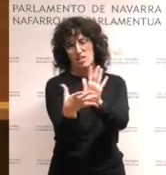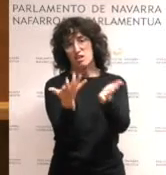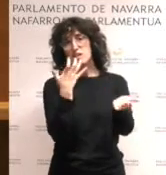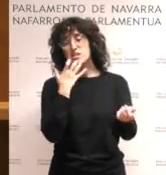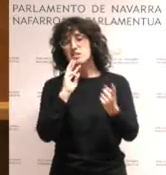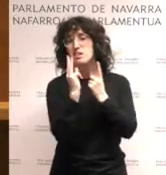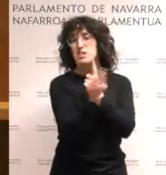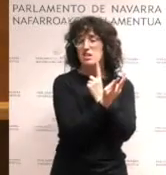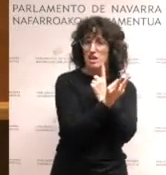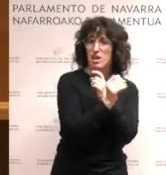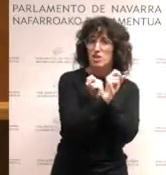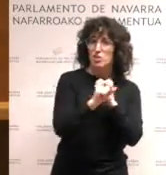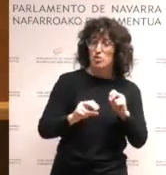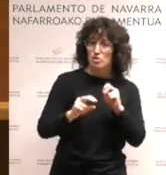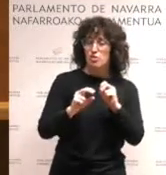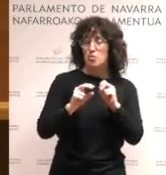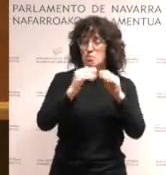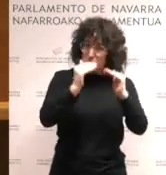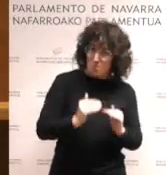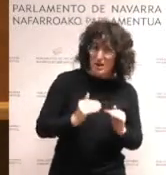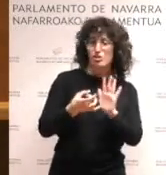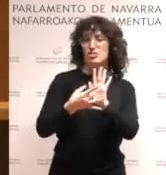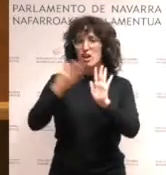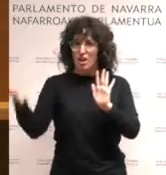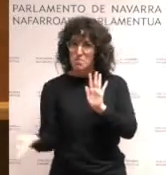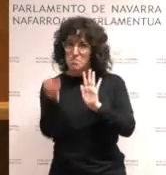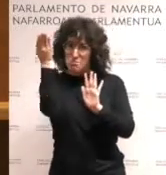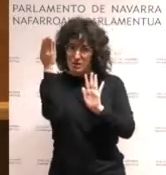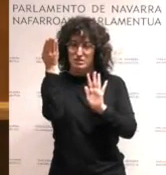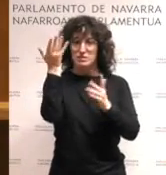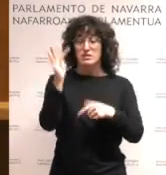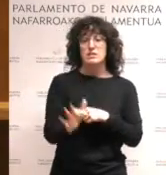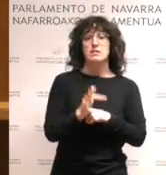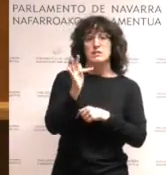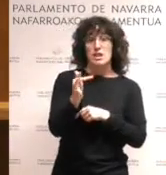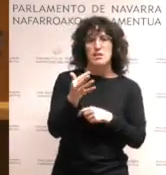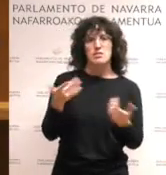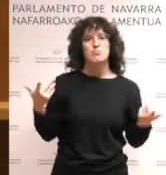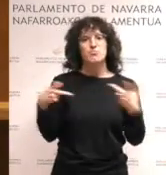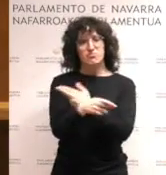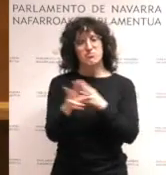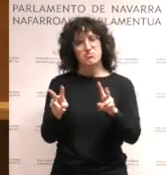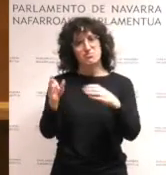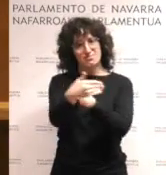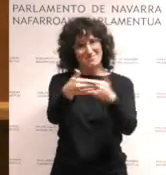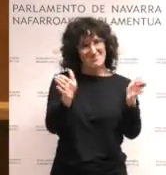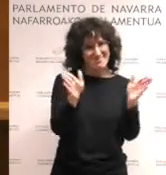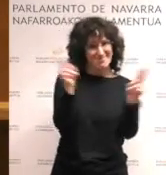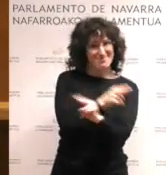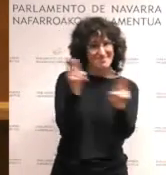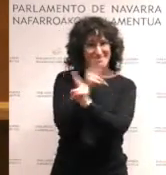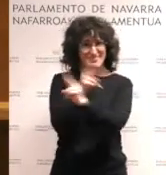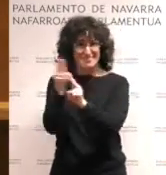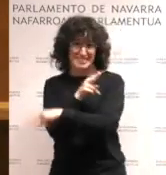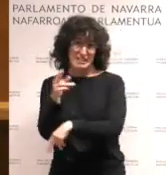calidad. Además, van a evitar el cierre de aulas y centros, dado el problema que se presenta ante una bajada del número